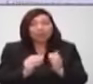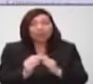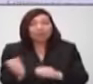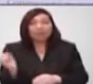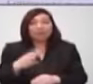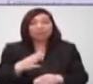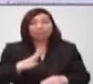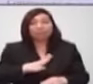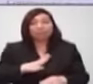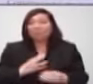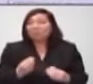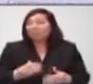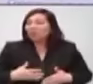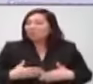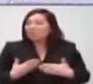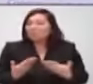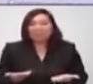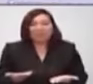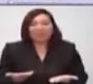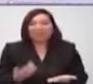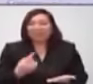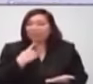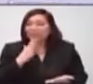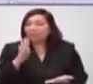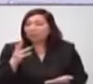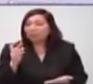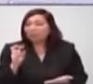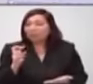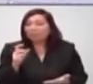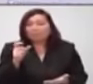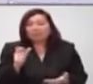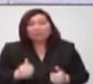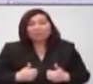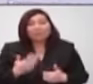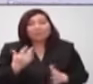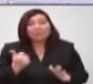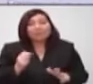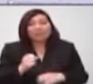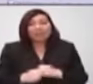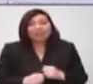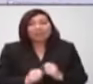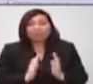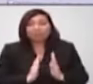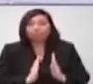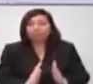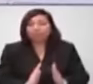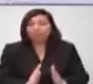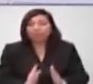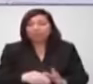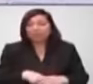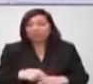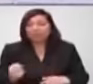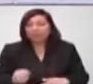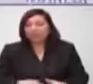reubicación decente, porque no se puede, señor presidente, pretender que por 5 mil dólares personas que viven hace más de 60 años en la margen izquierda se iban a